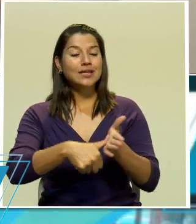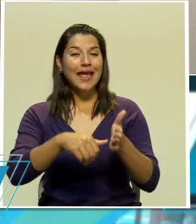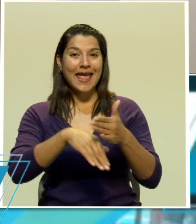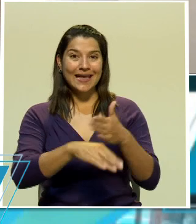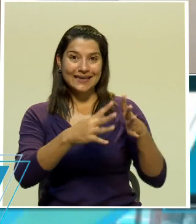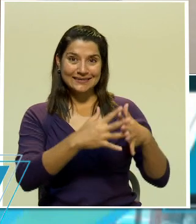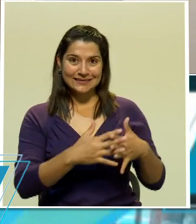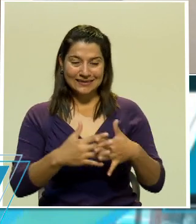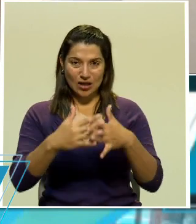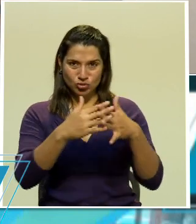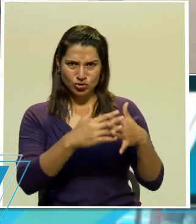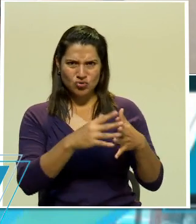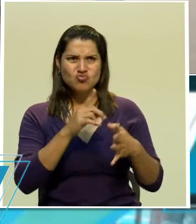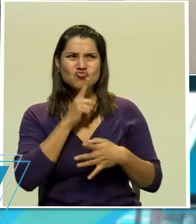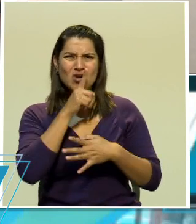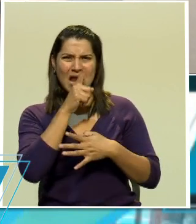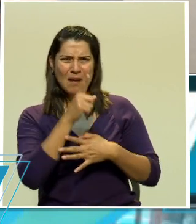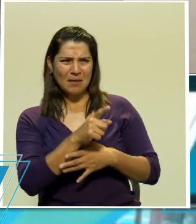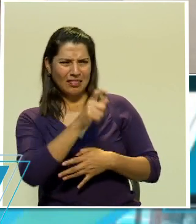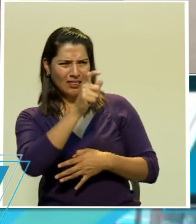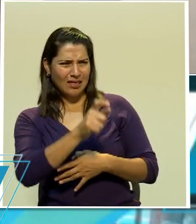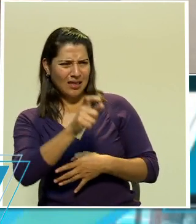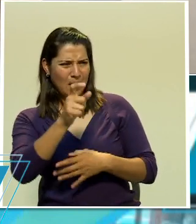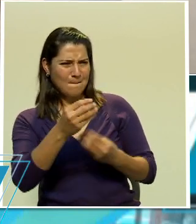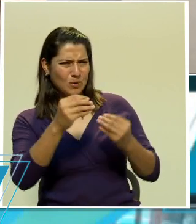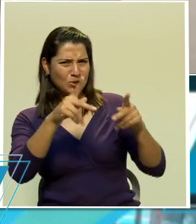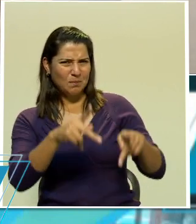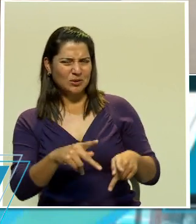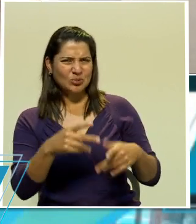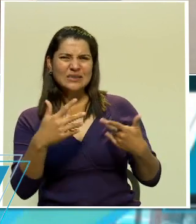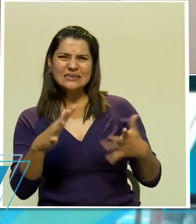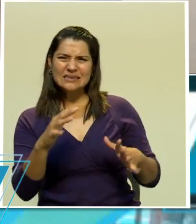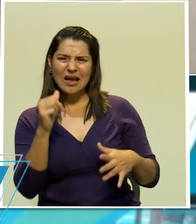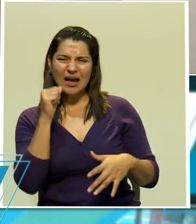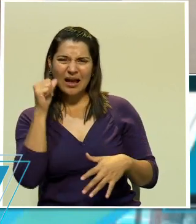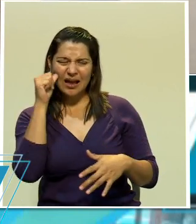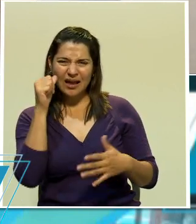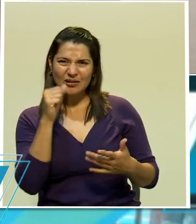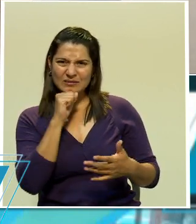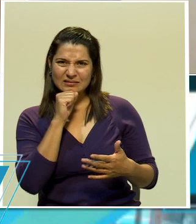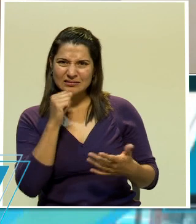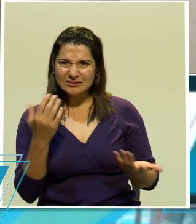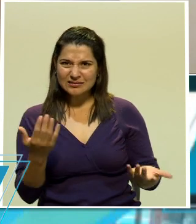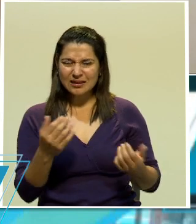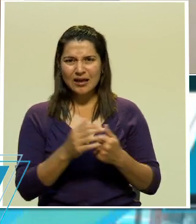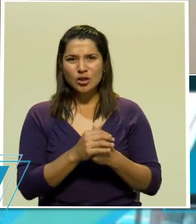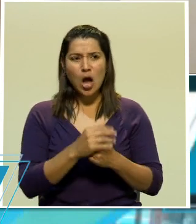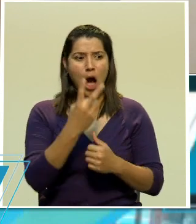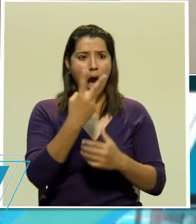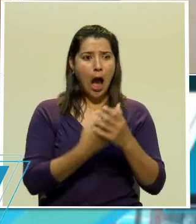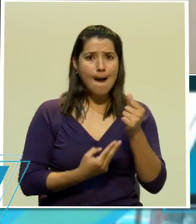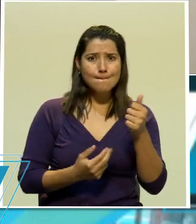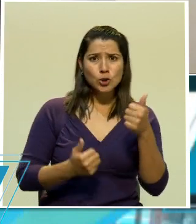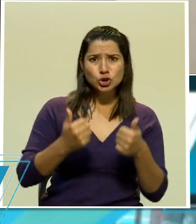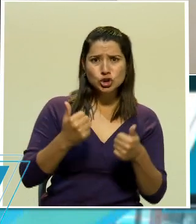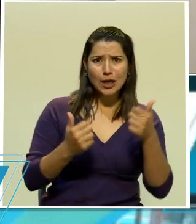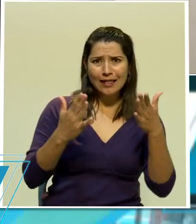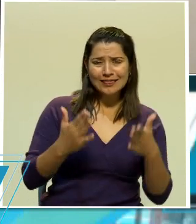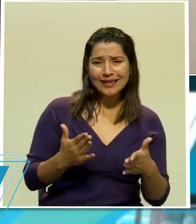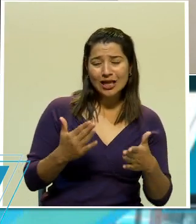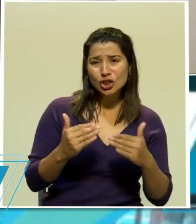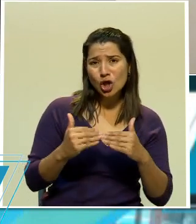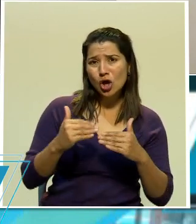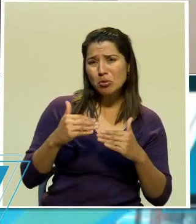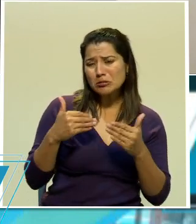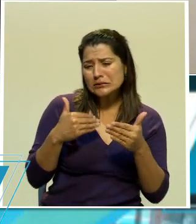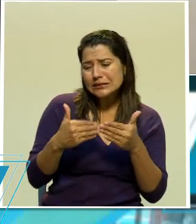veía realmente envejecido. Los dos candidatos principales al borde de los 80 años y el candidato